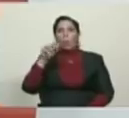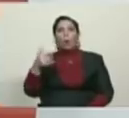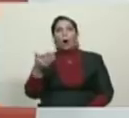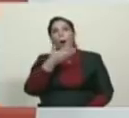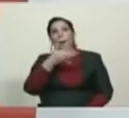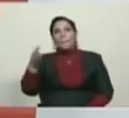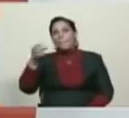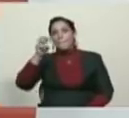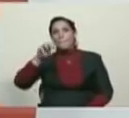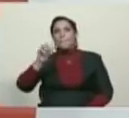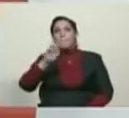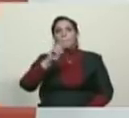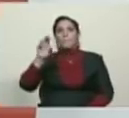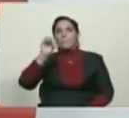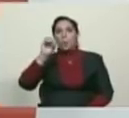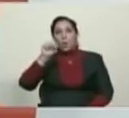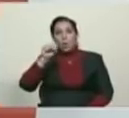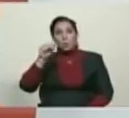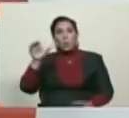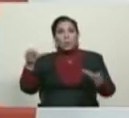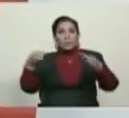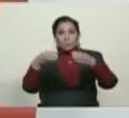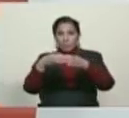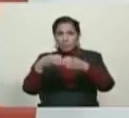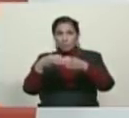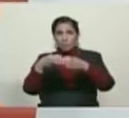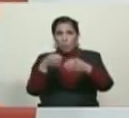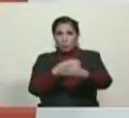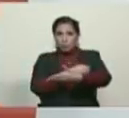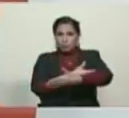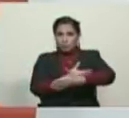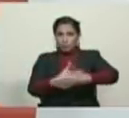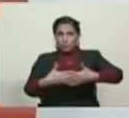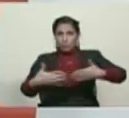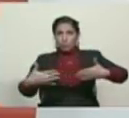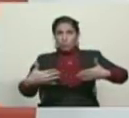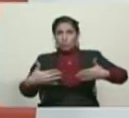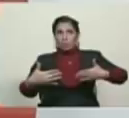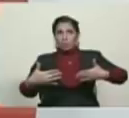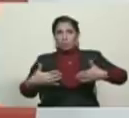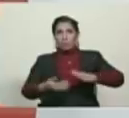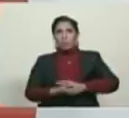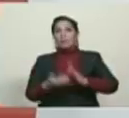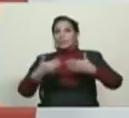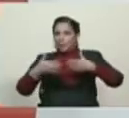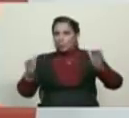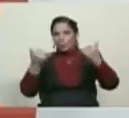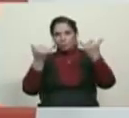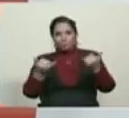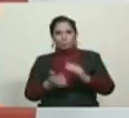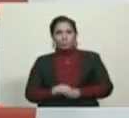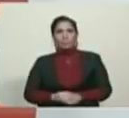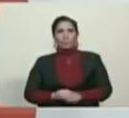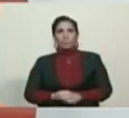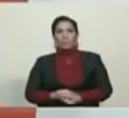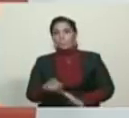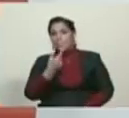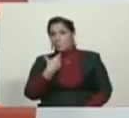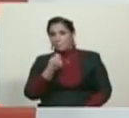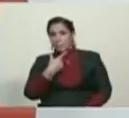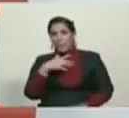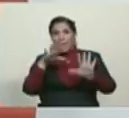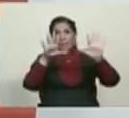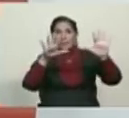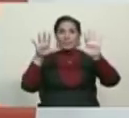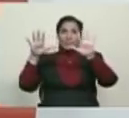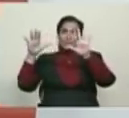Equipamiento de la unidad de diálisis de Valle de la Pascua, que se iba a inaugurar ahorita en estos días. Tratamiento de diálisis para